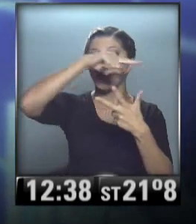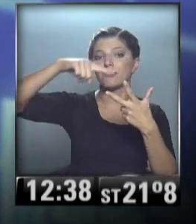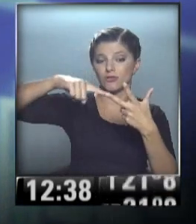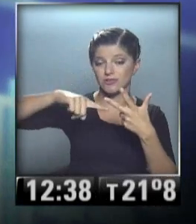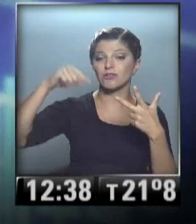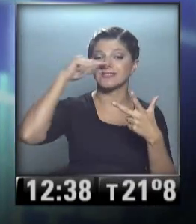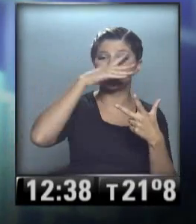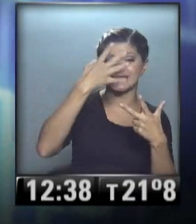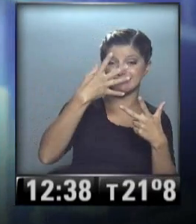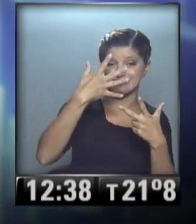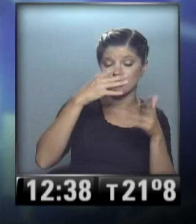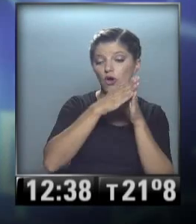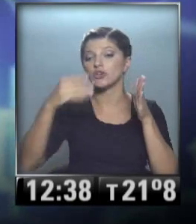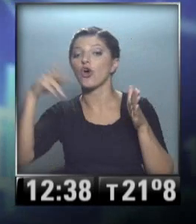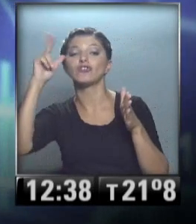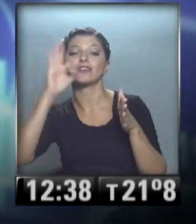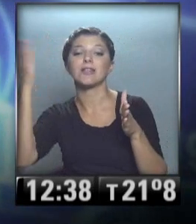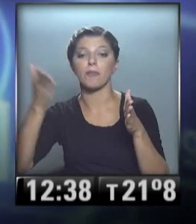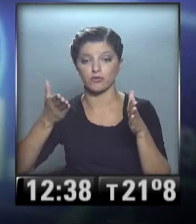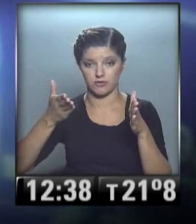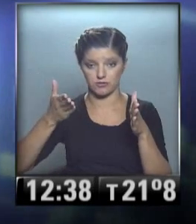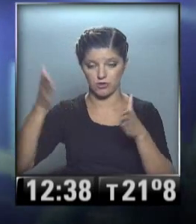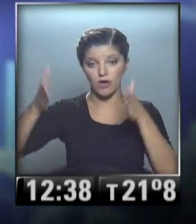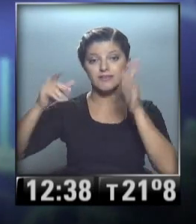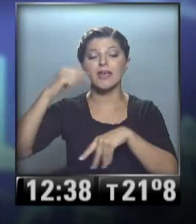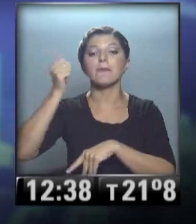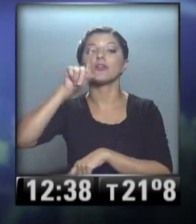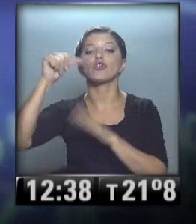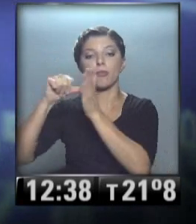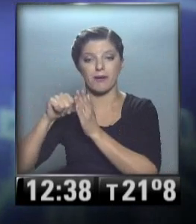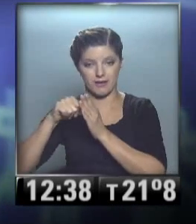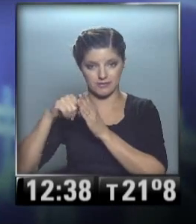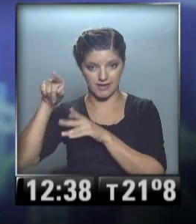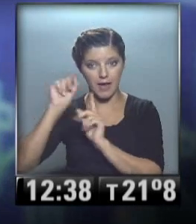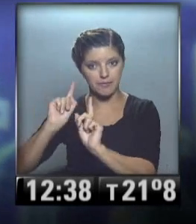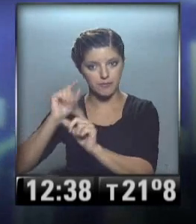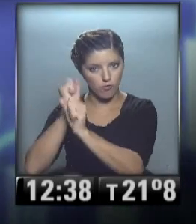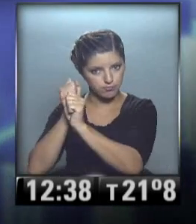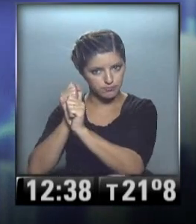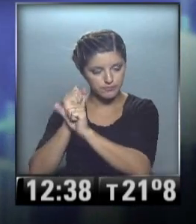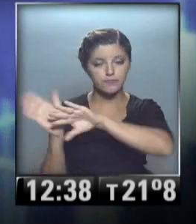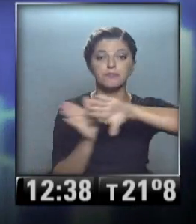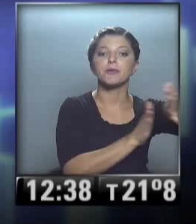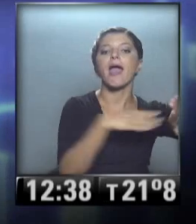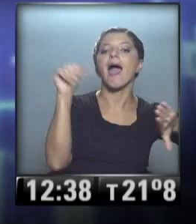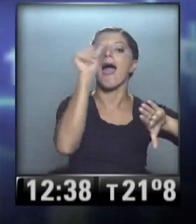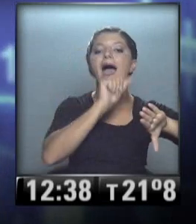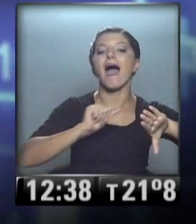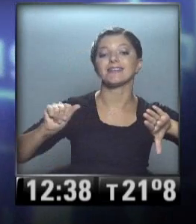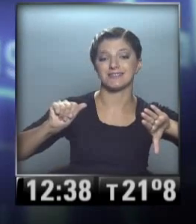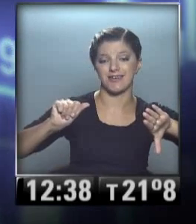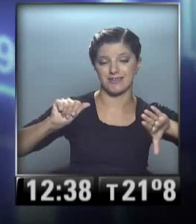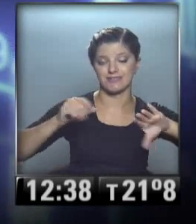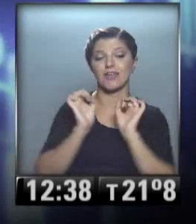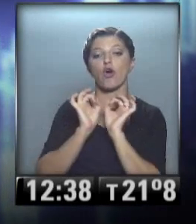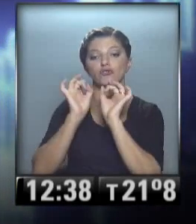el 75 y 80% de las inversiones financieras transnacionales. Por los países del Asia-Pacífico, incluido Medio